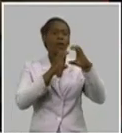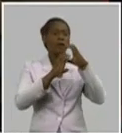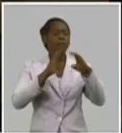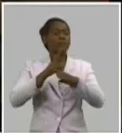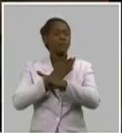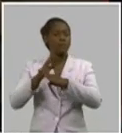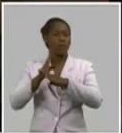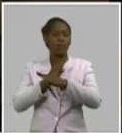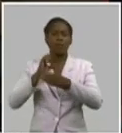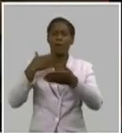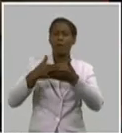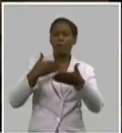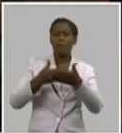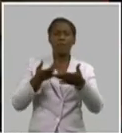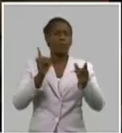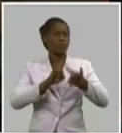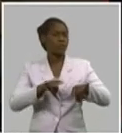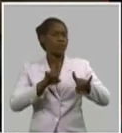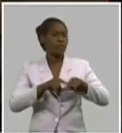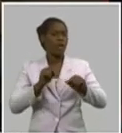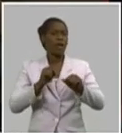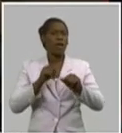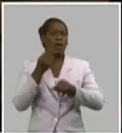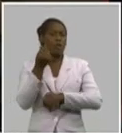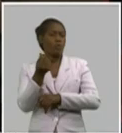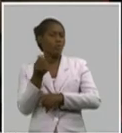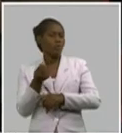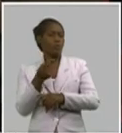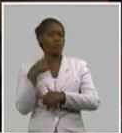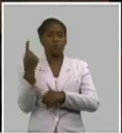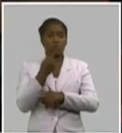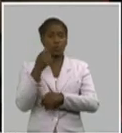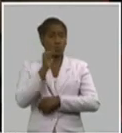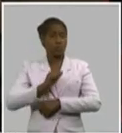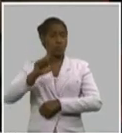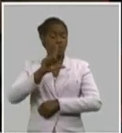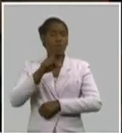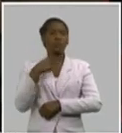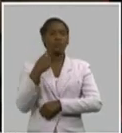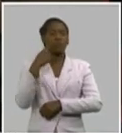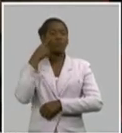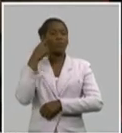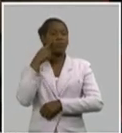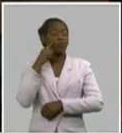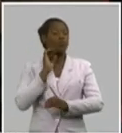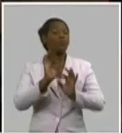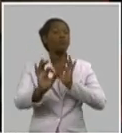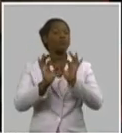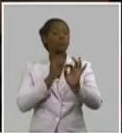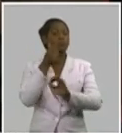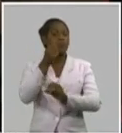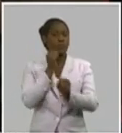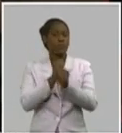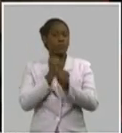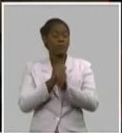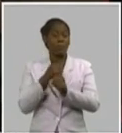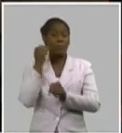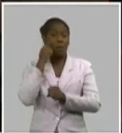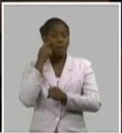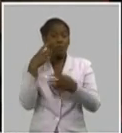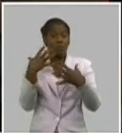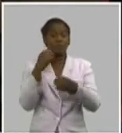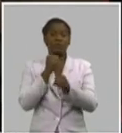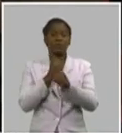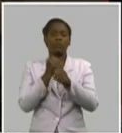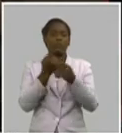diferentes sectores de la economía y de toda la sociedad. Yo creo que lo más importante es trabajar unidos. Podemos